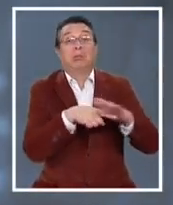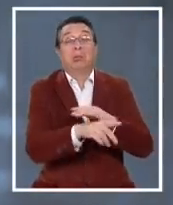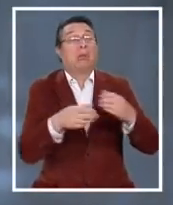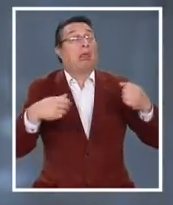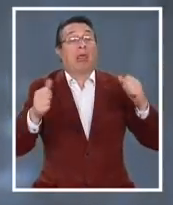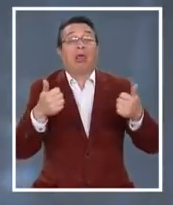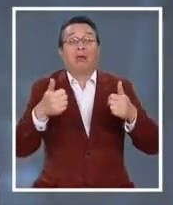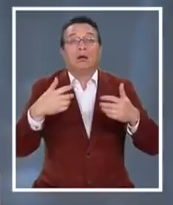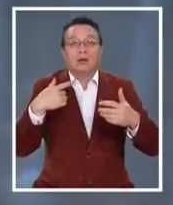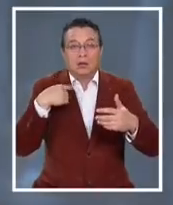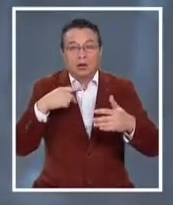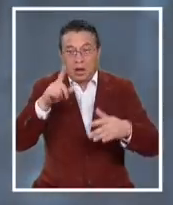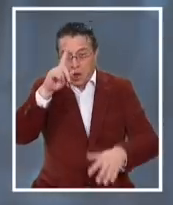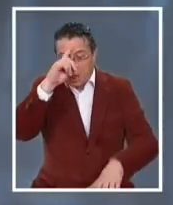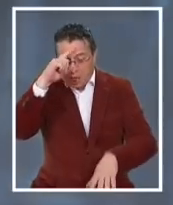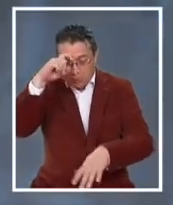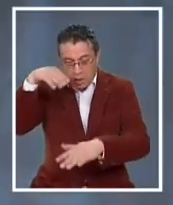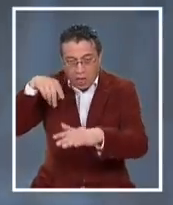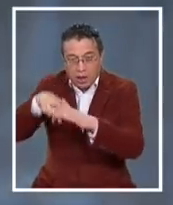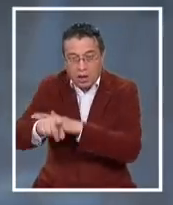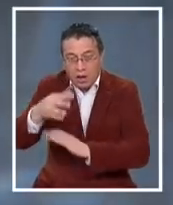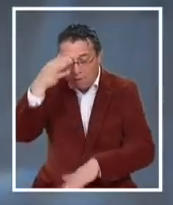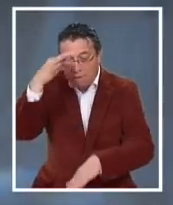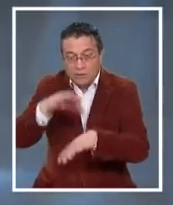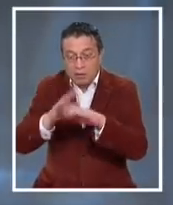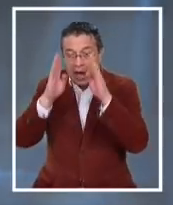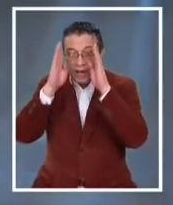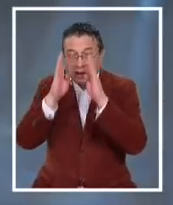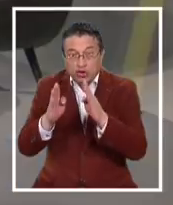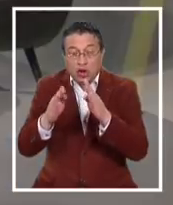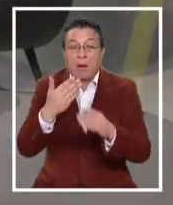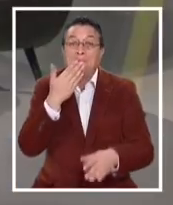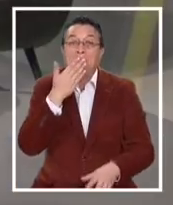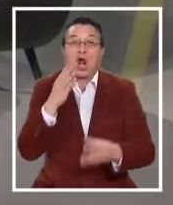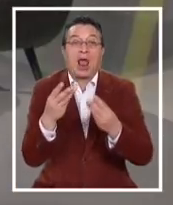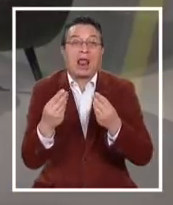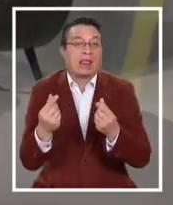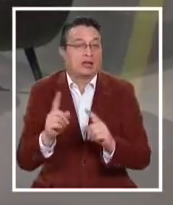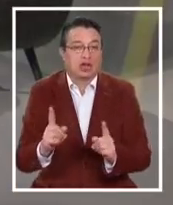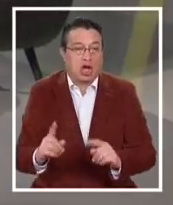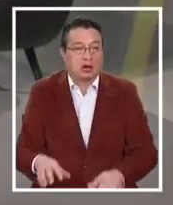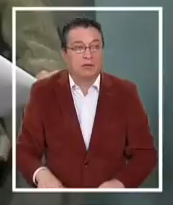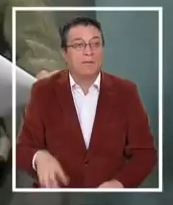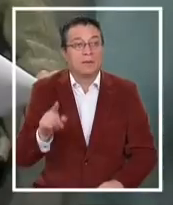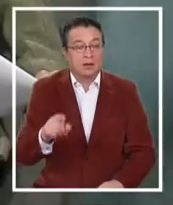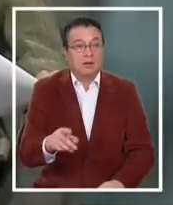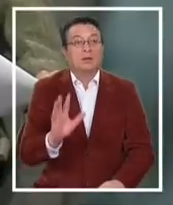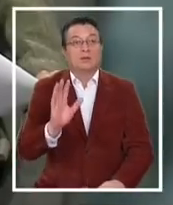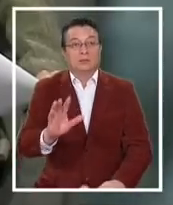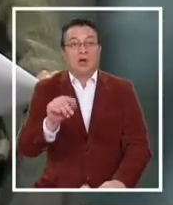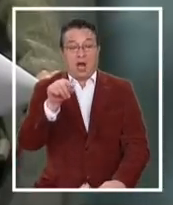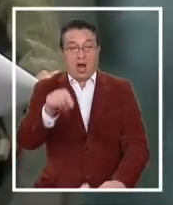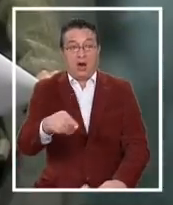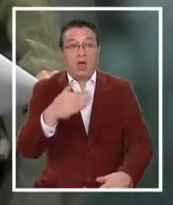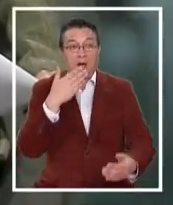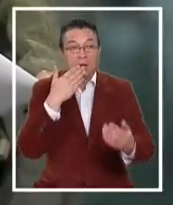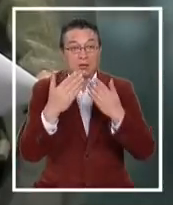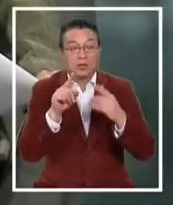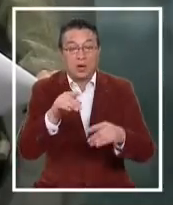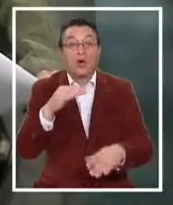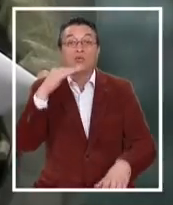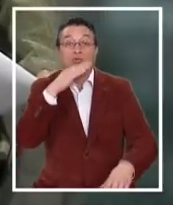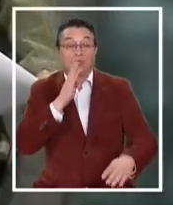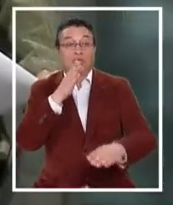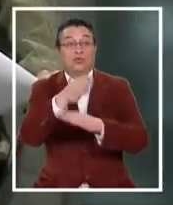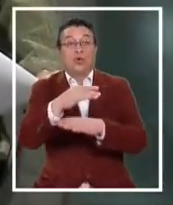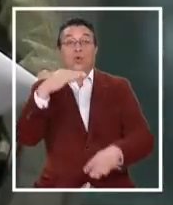entonces lo que va a pasar es que cuando te enfermes, te vamos a atender con peor calidad. Descomprimir las urgencias, disculpa Claudia, vamos a ir justamente a una